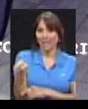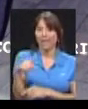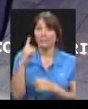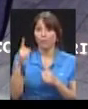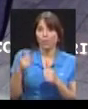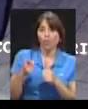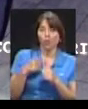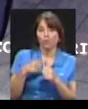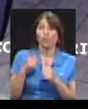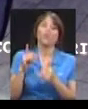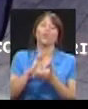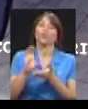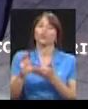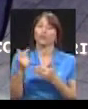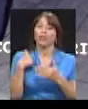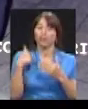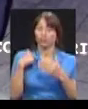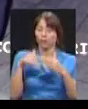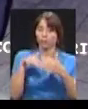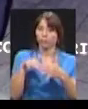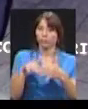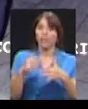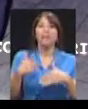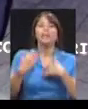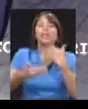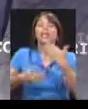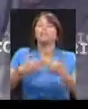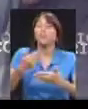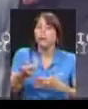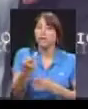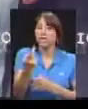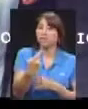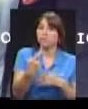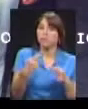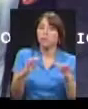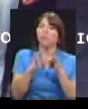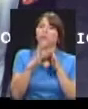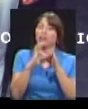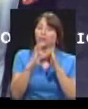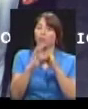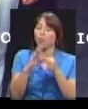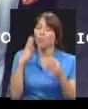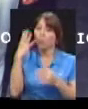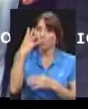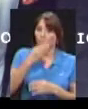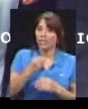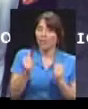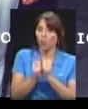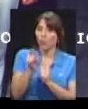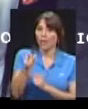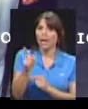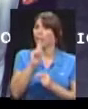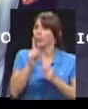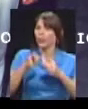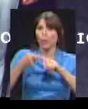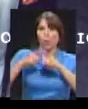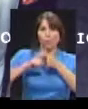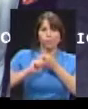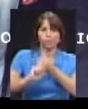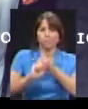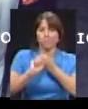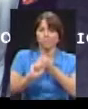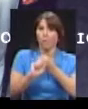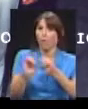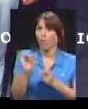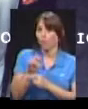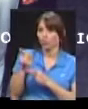una relación muy bonita, como usted sabe, don Juan Rafael, con el profesor, no tan estrecha como la relación que usted pero